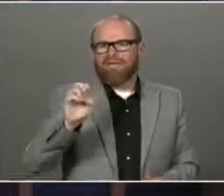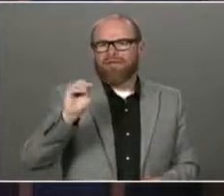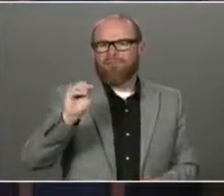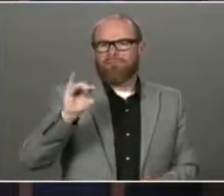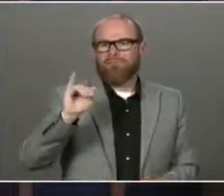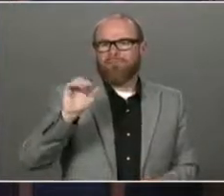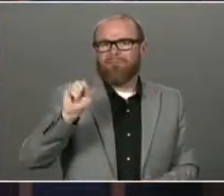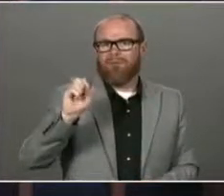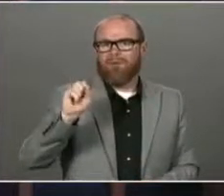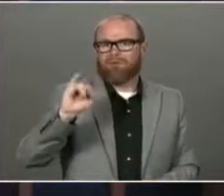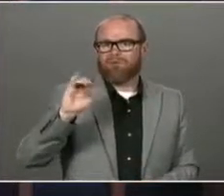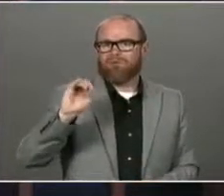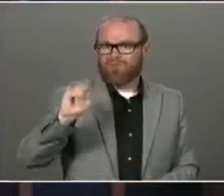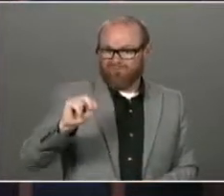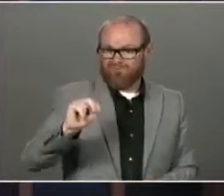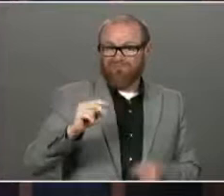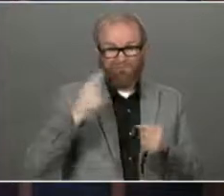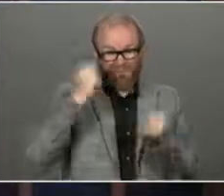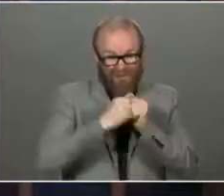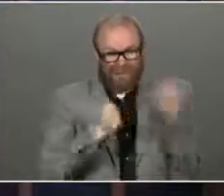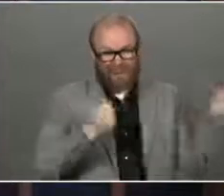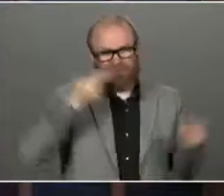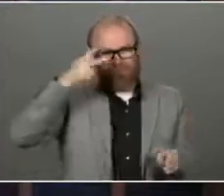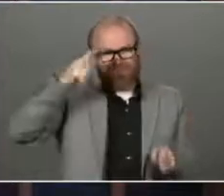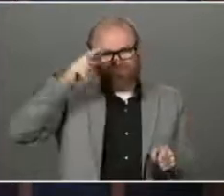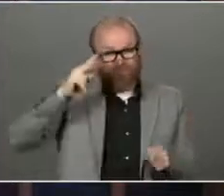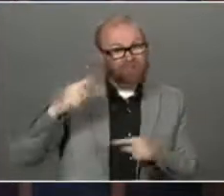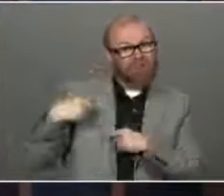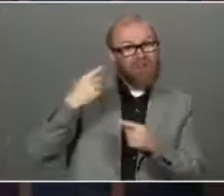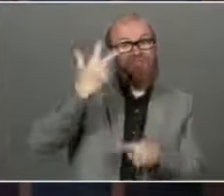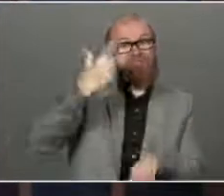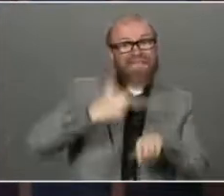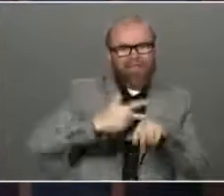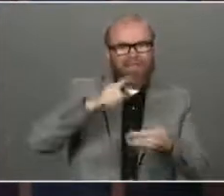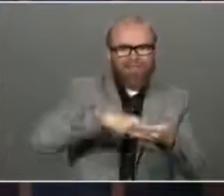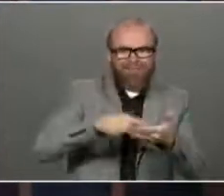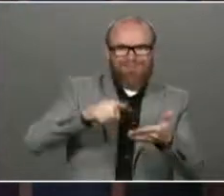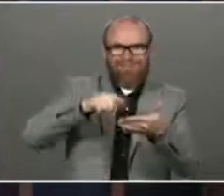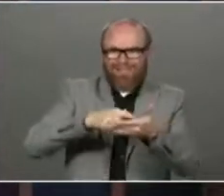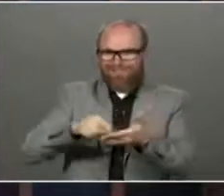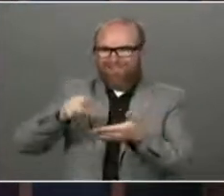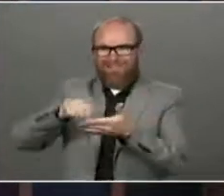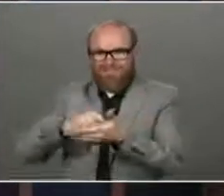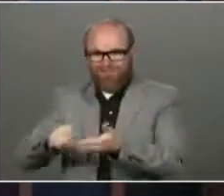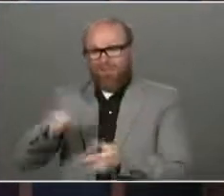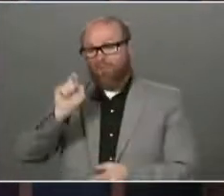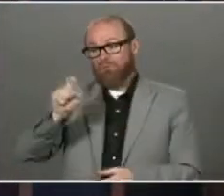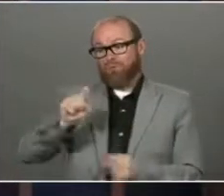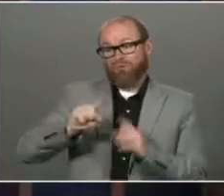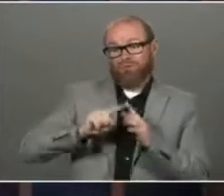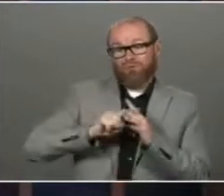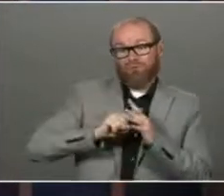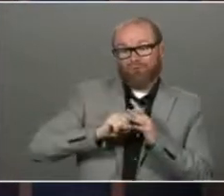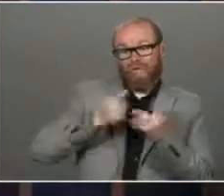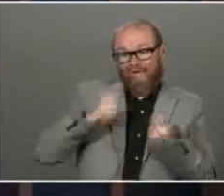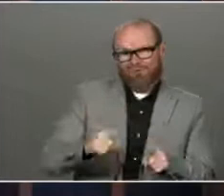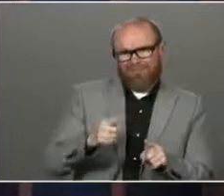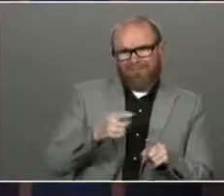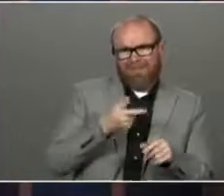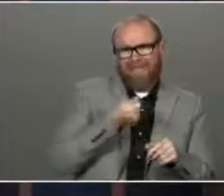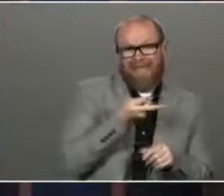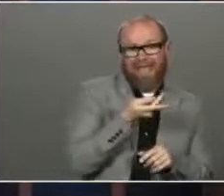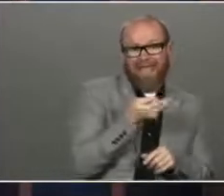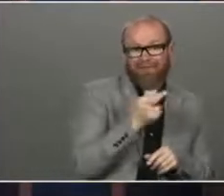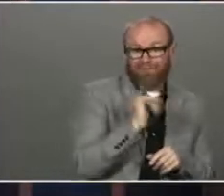intercambio que se ha programado por casi un año, se ha cancelado 3 veces debido a COVID. Y tiene que pasar el 1 de abril y se